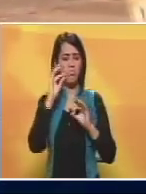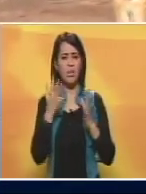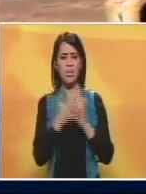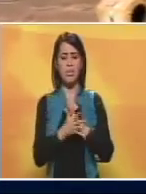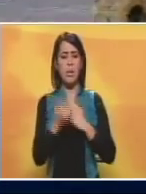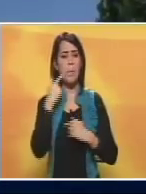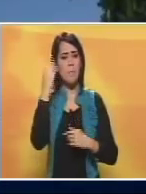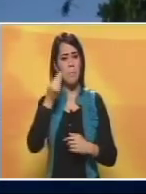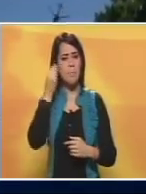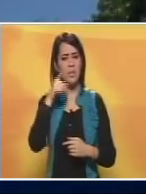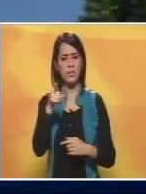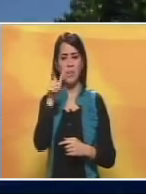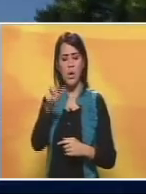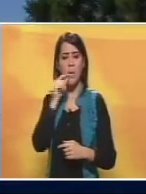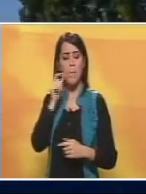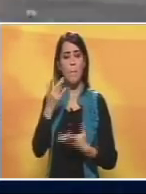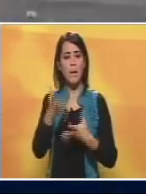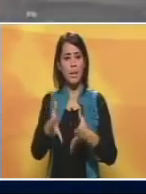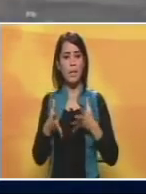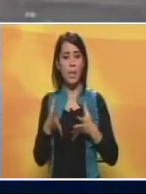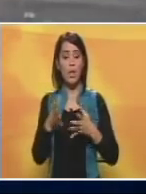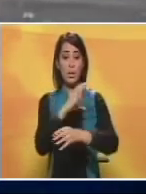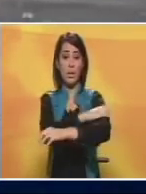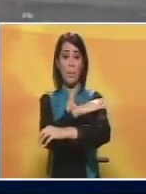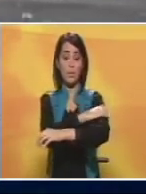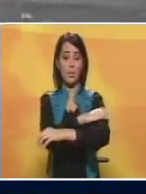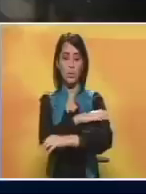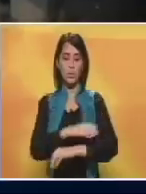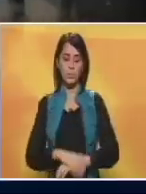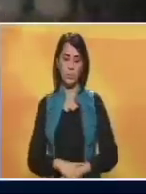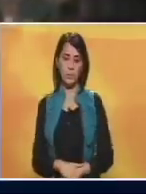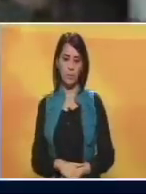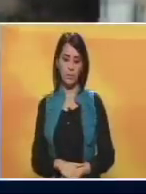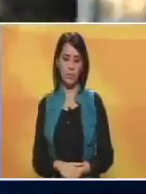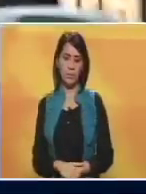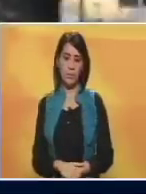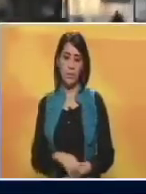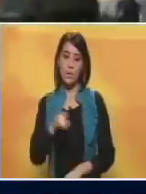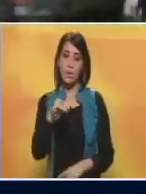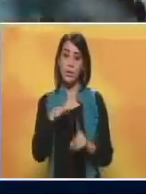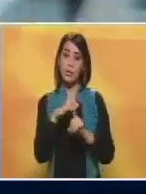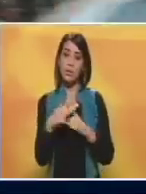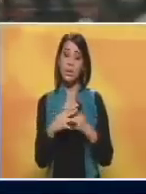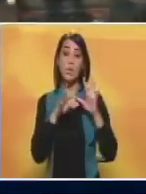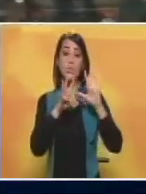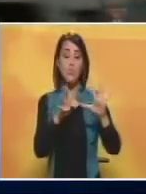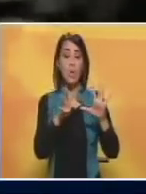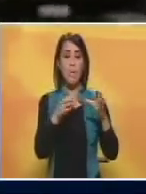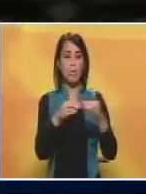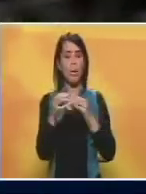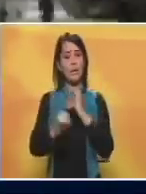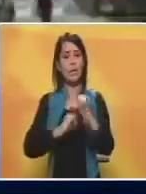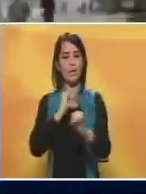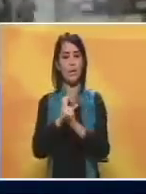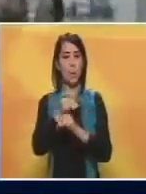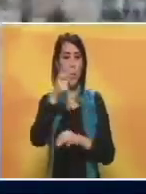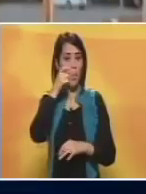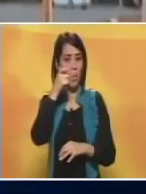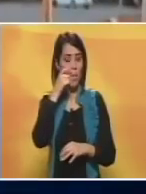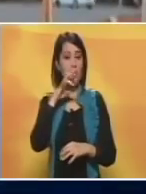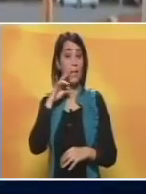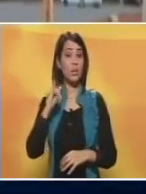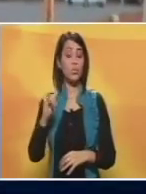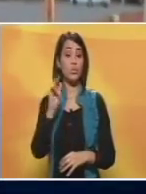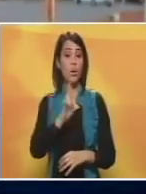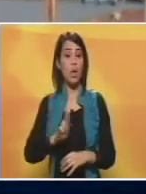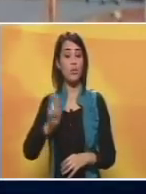un auténtico ganador, el candidato opositor Nelson Chamisa. Ante la situación, 9 misiones internacionales de observación denuncian